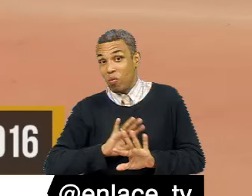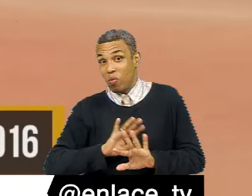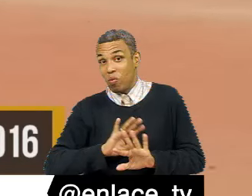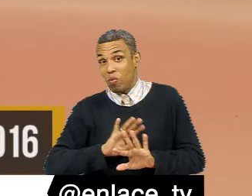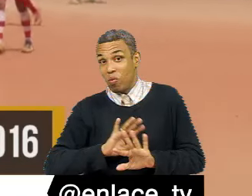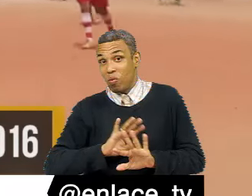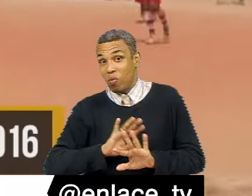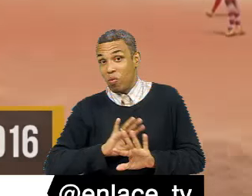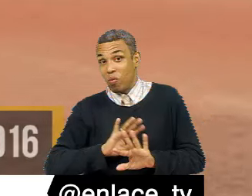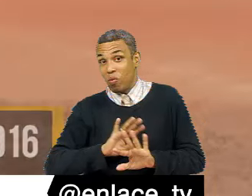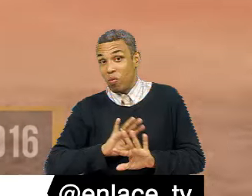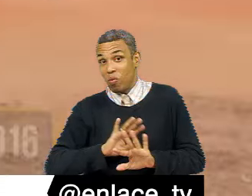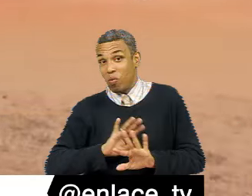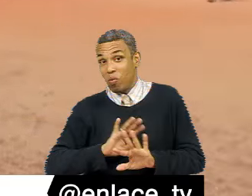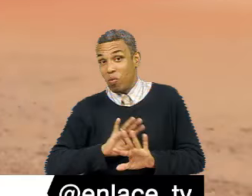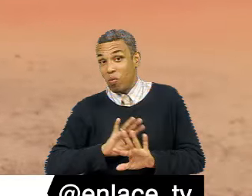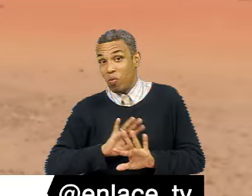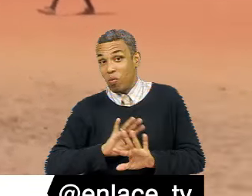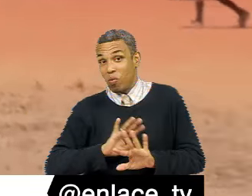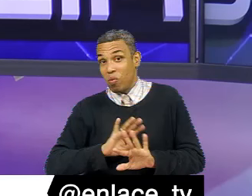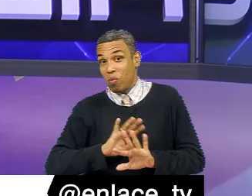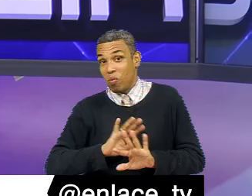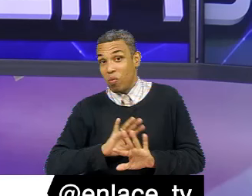participantes en estas justas deportivas.